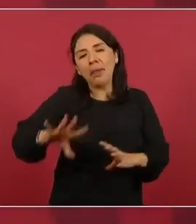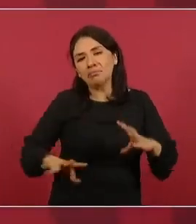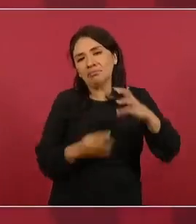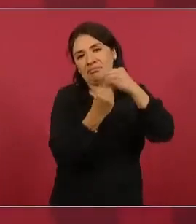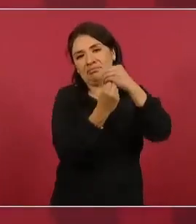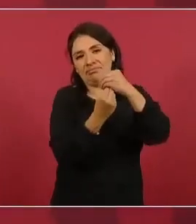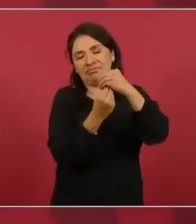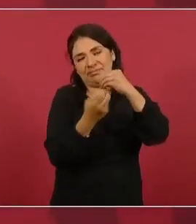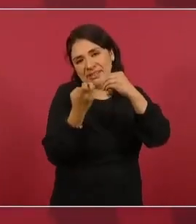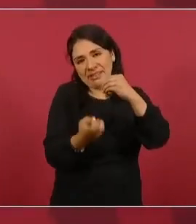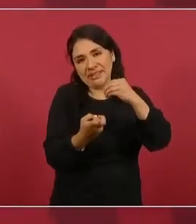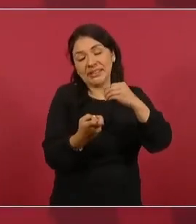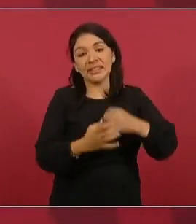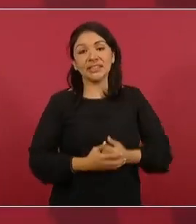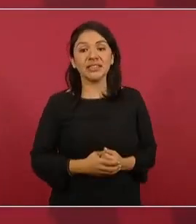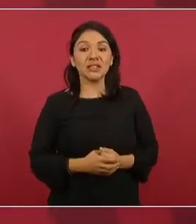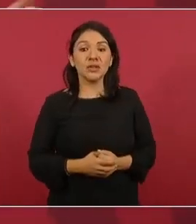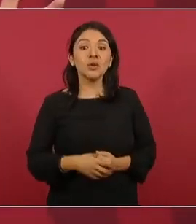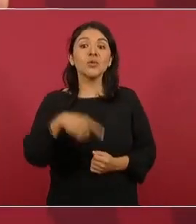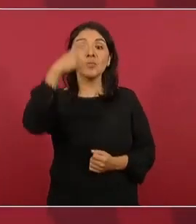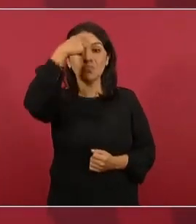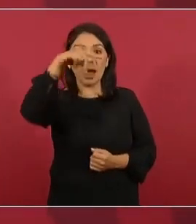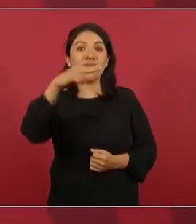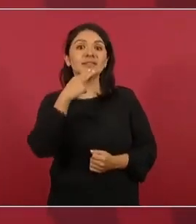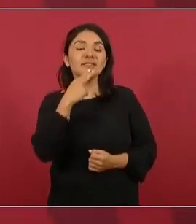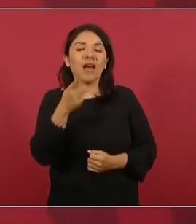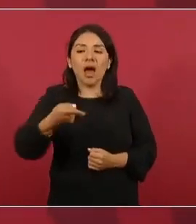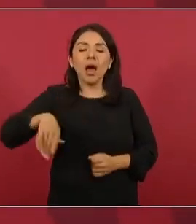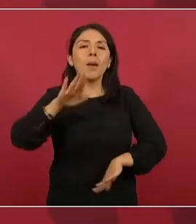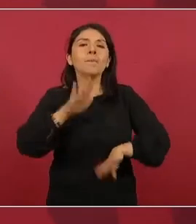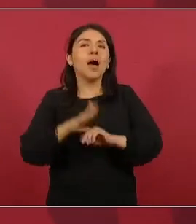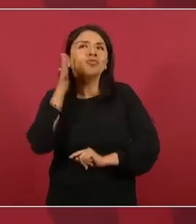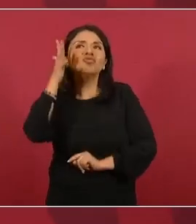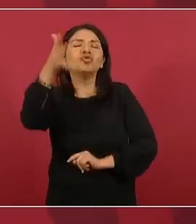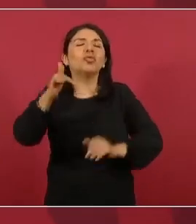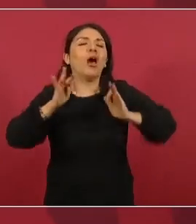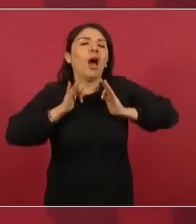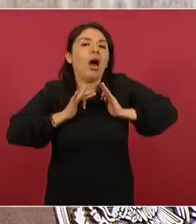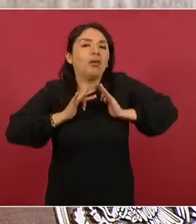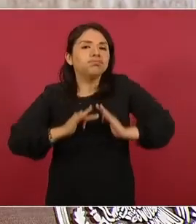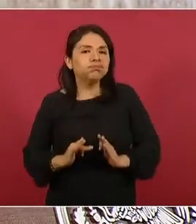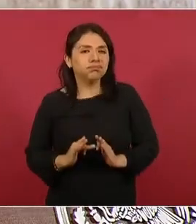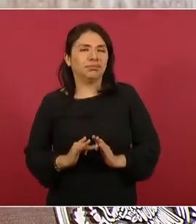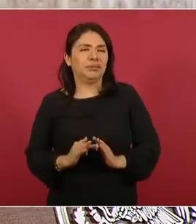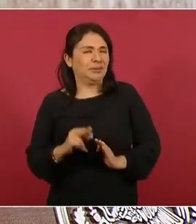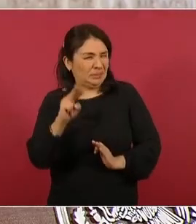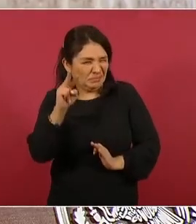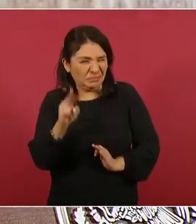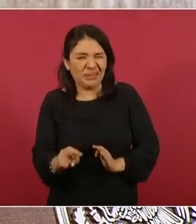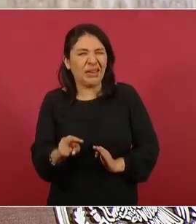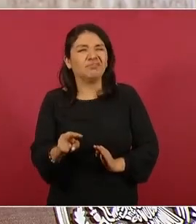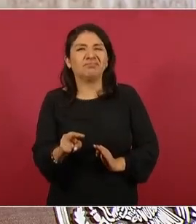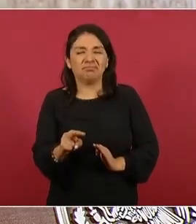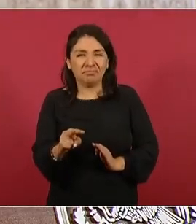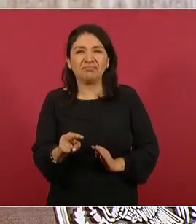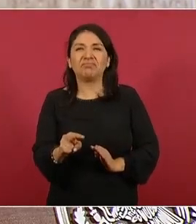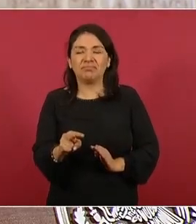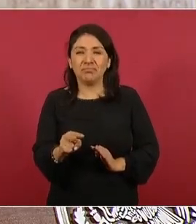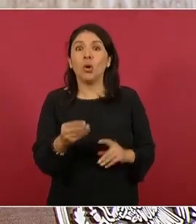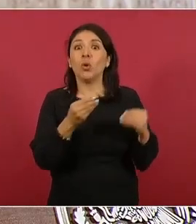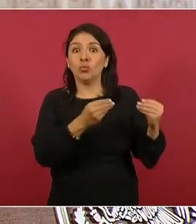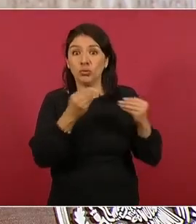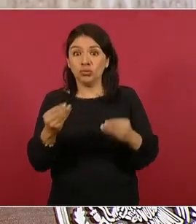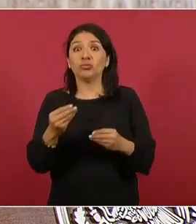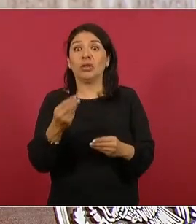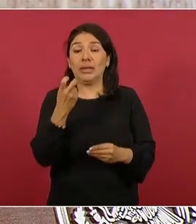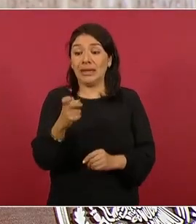algo que nos va a dar también mucha tranquilidad, porque no saben las presiones del